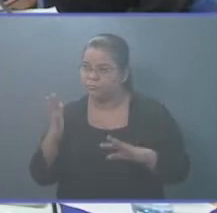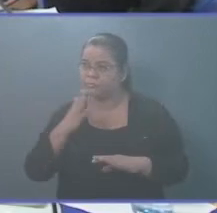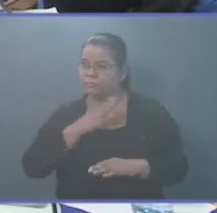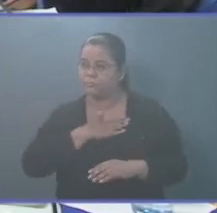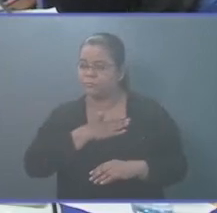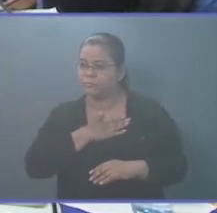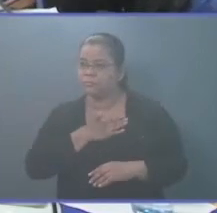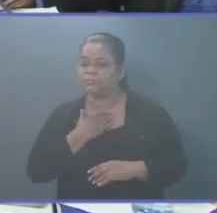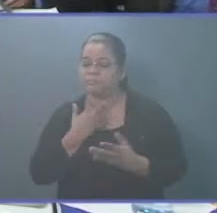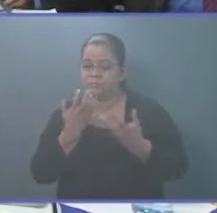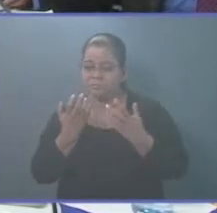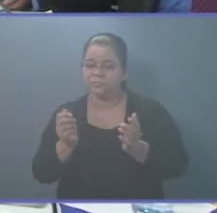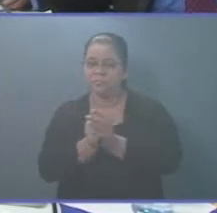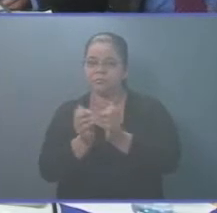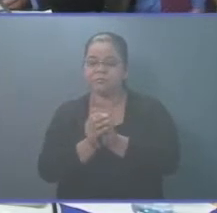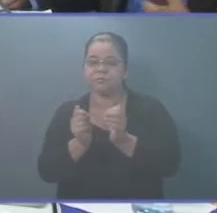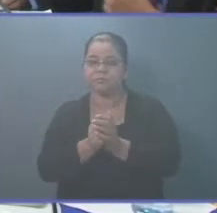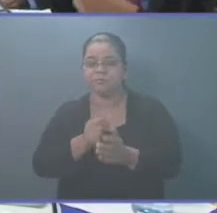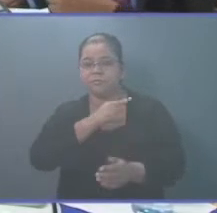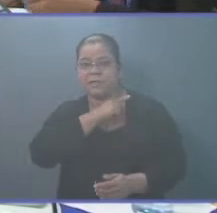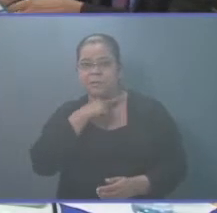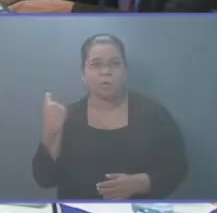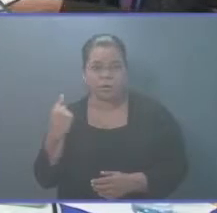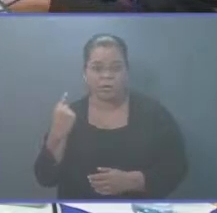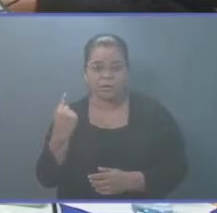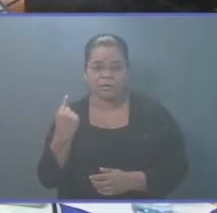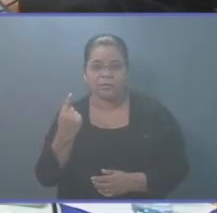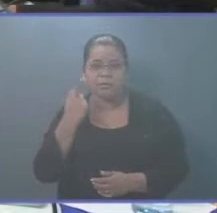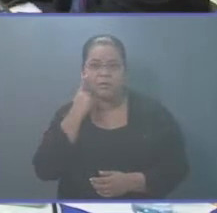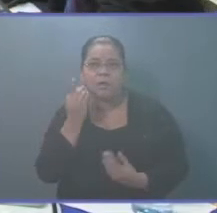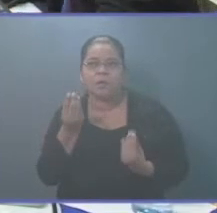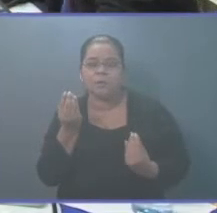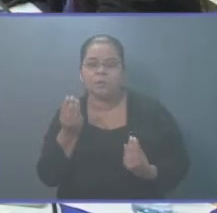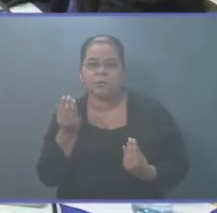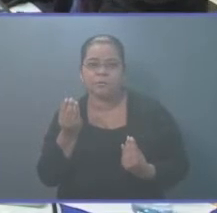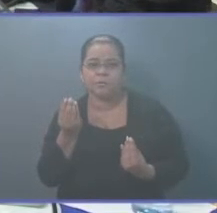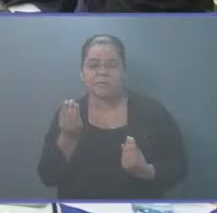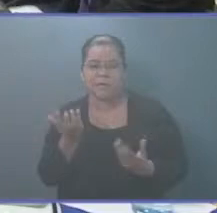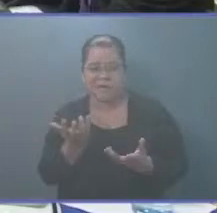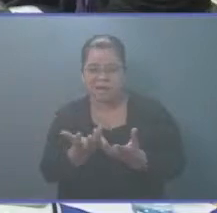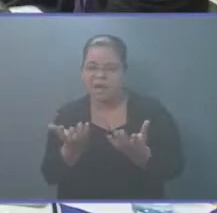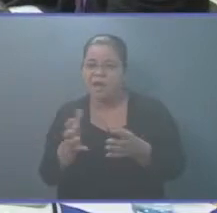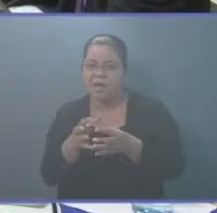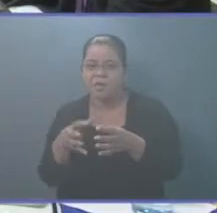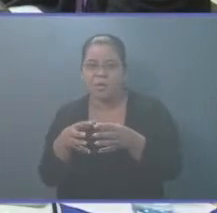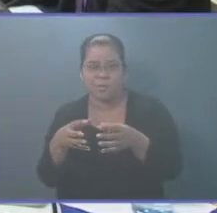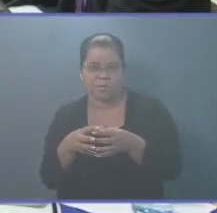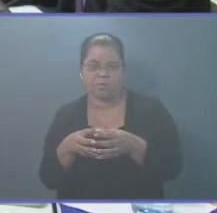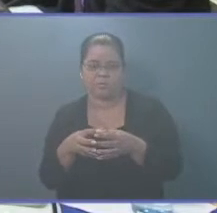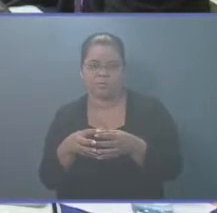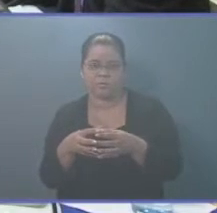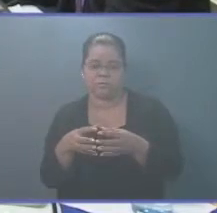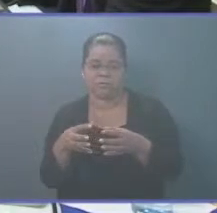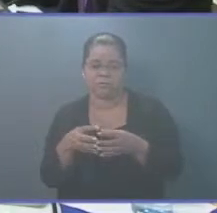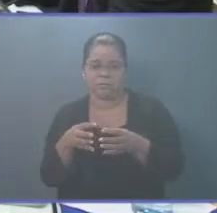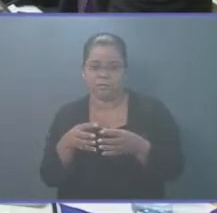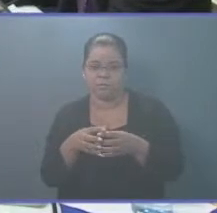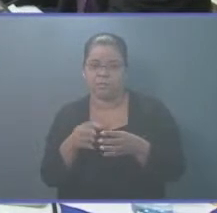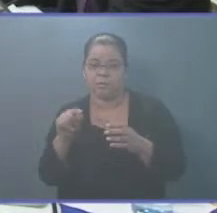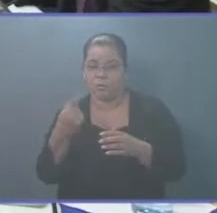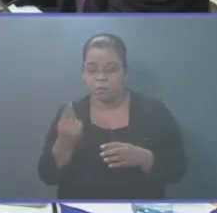incluso asesinatos en ¿cómo se llama?, en masa, en el tráfico